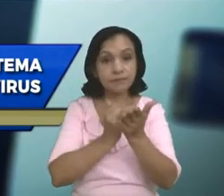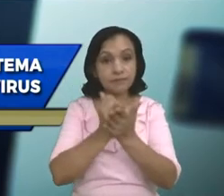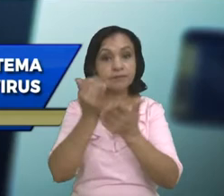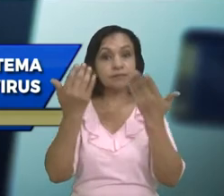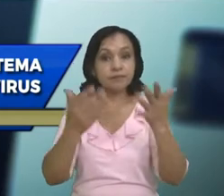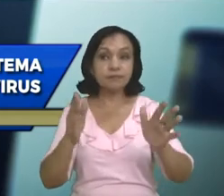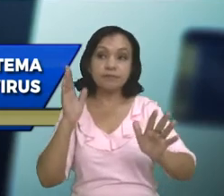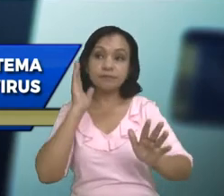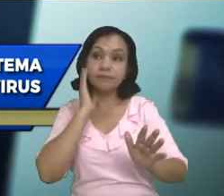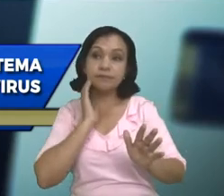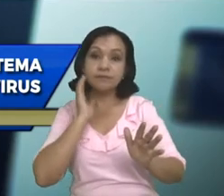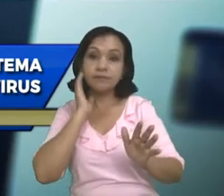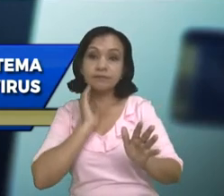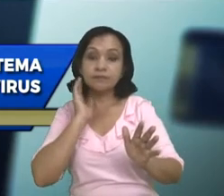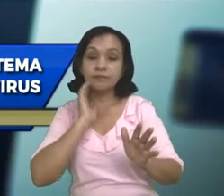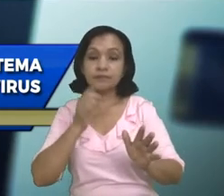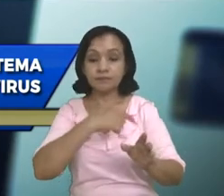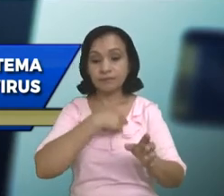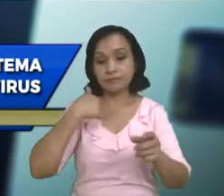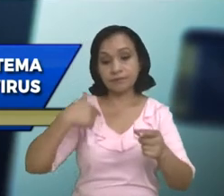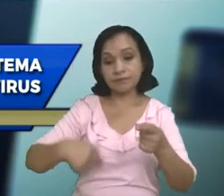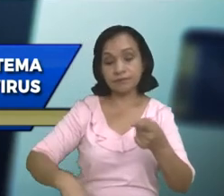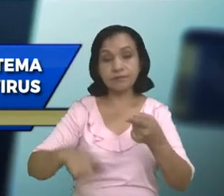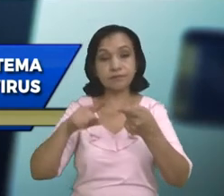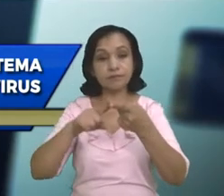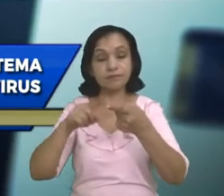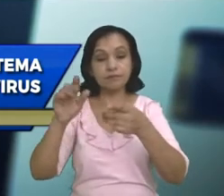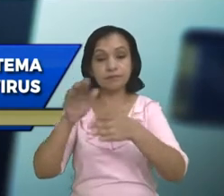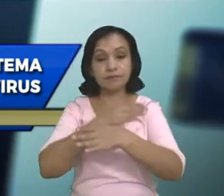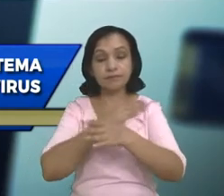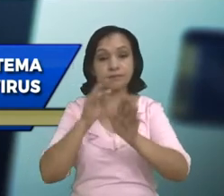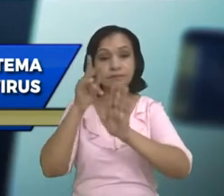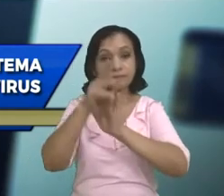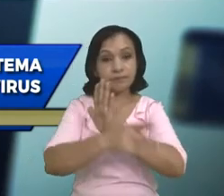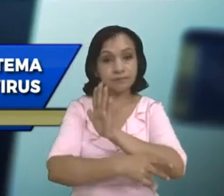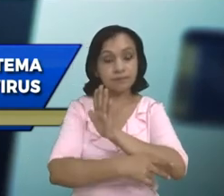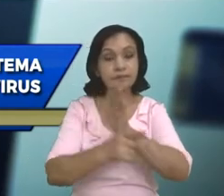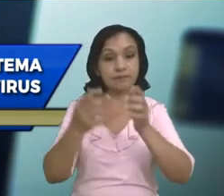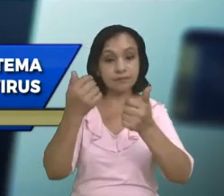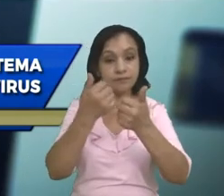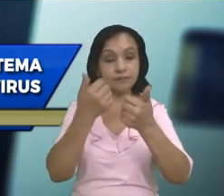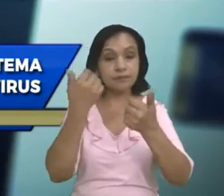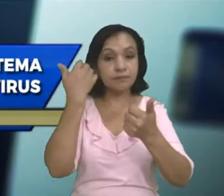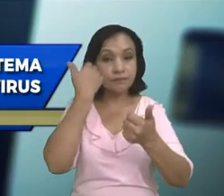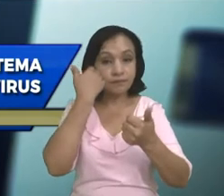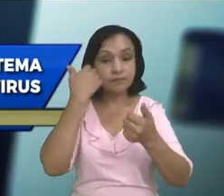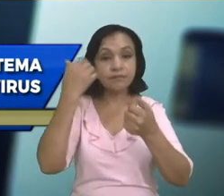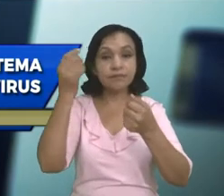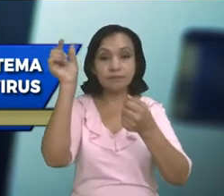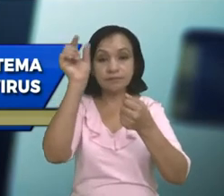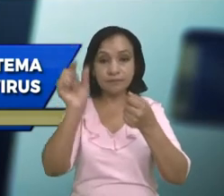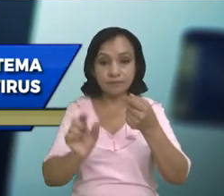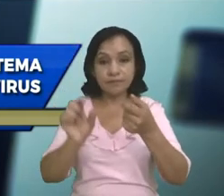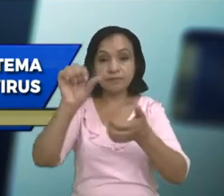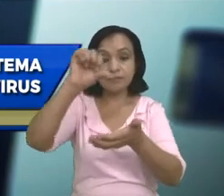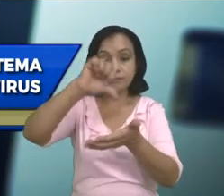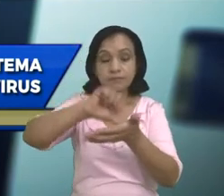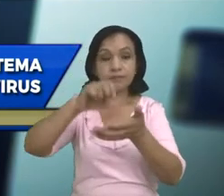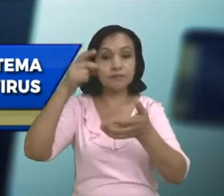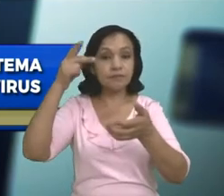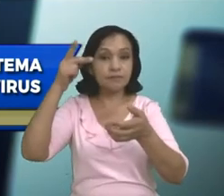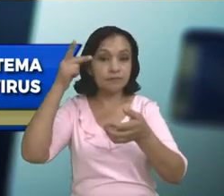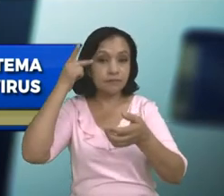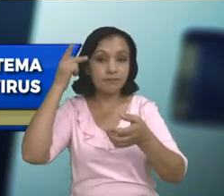experiencia en china y los distintos otros lugares donde estaba afectando como italia y gran corea del sur